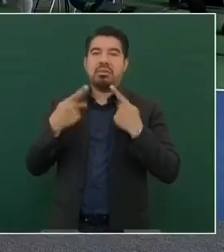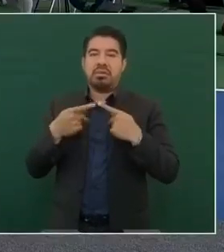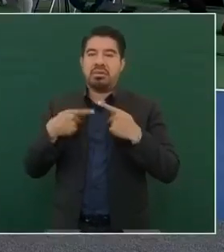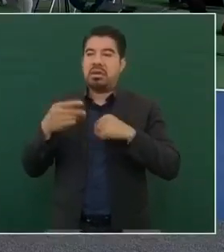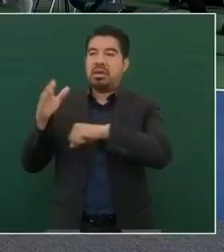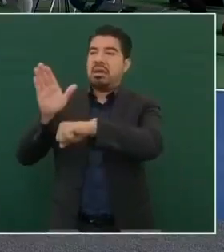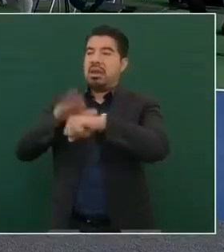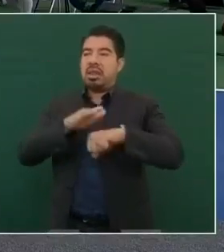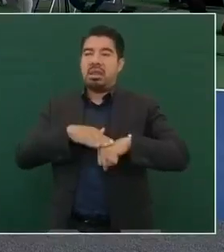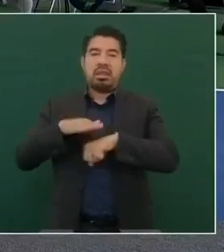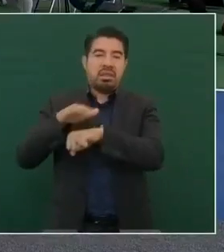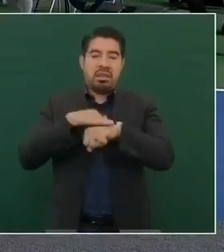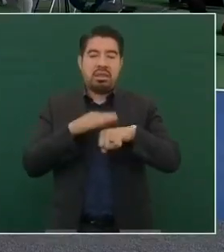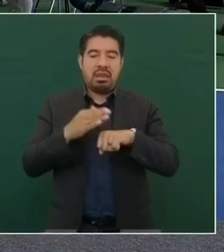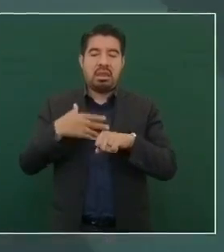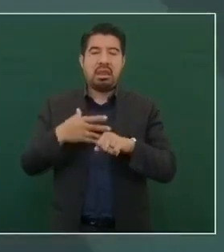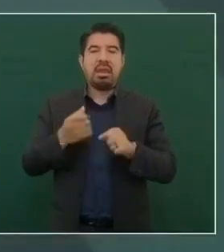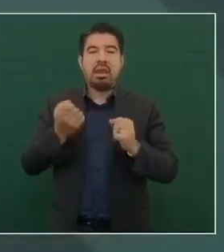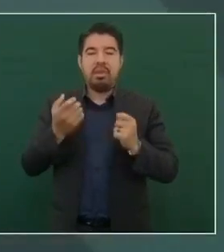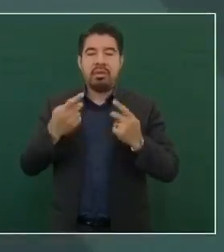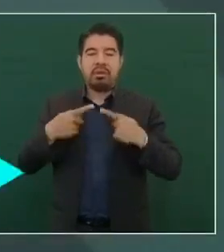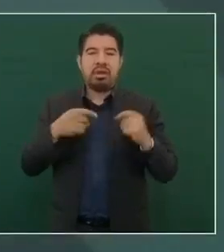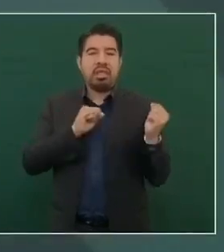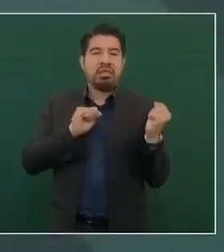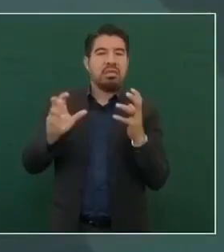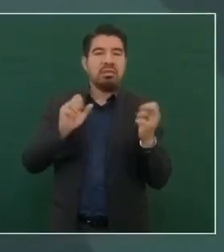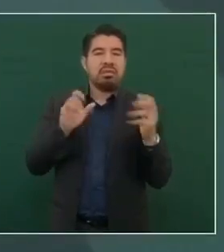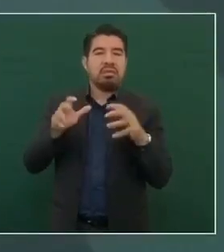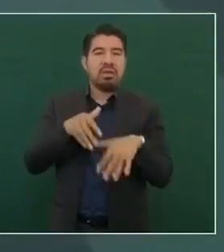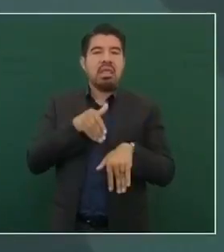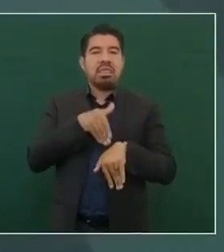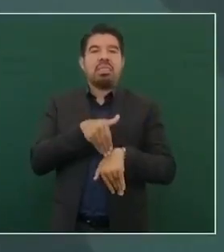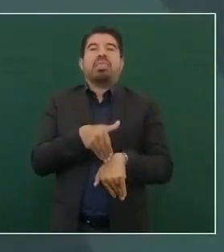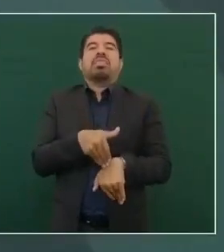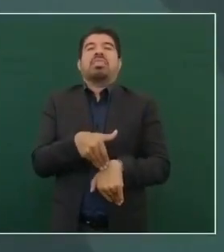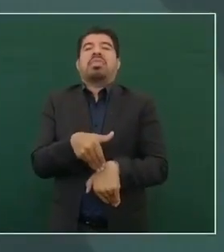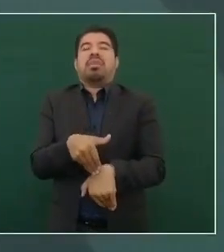hacen los que acarrean, sobre todo los del bloque conservador,